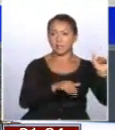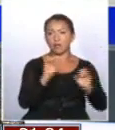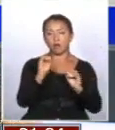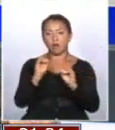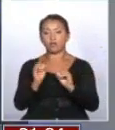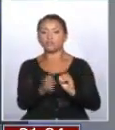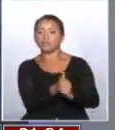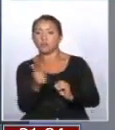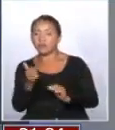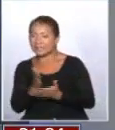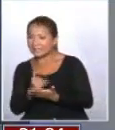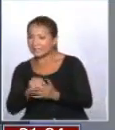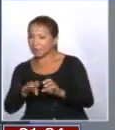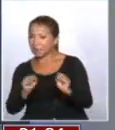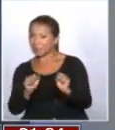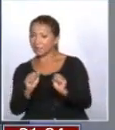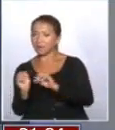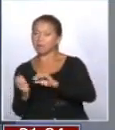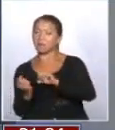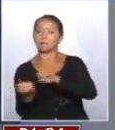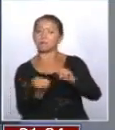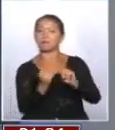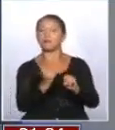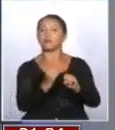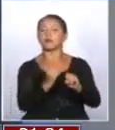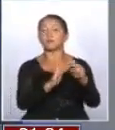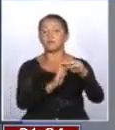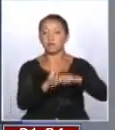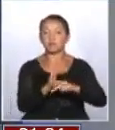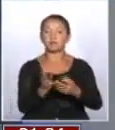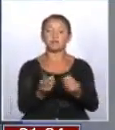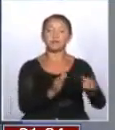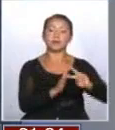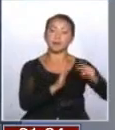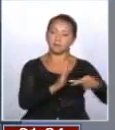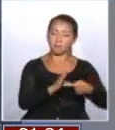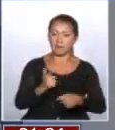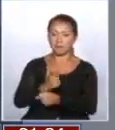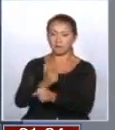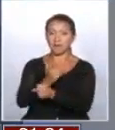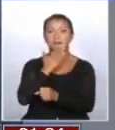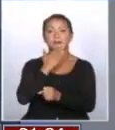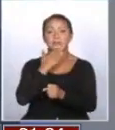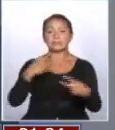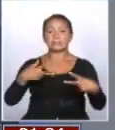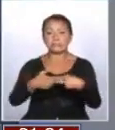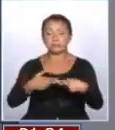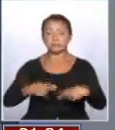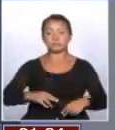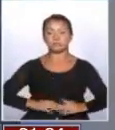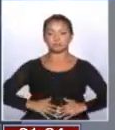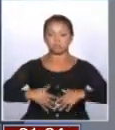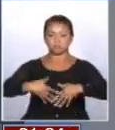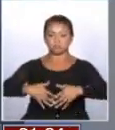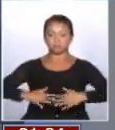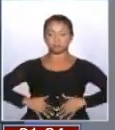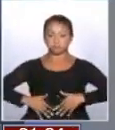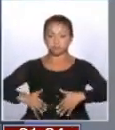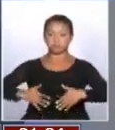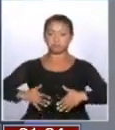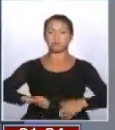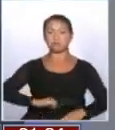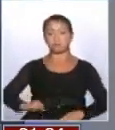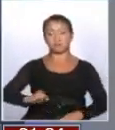de este proyecto que además es un compromiso de campaña? Yo estoy seguro que tanto en reforma laboral y también en interrupción del embarazo van a haber varios votos